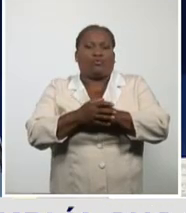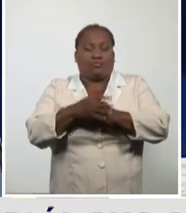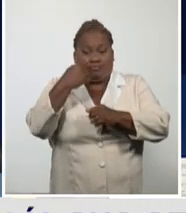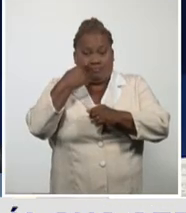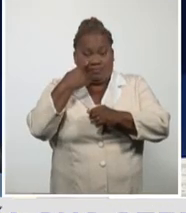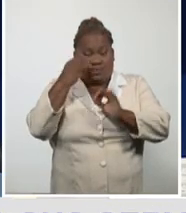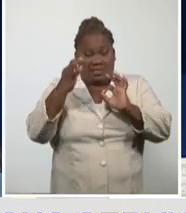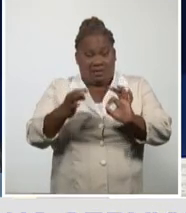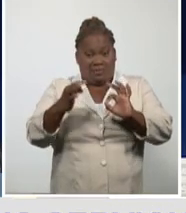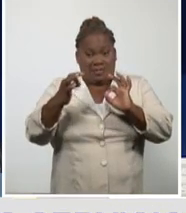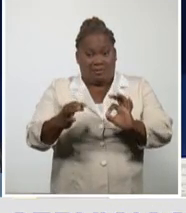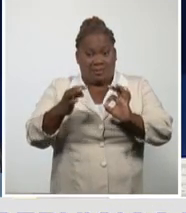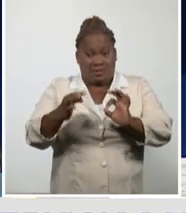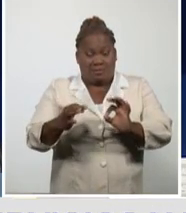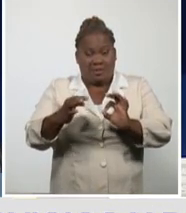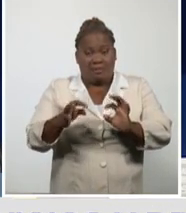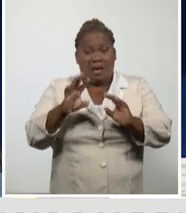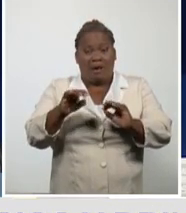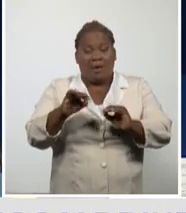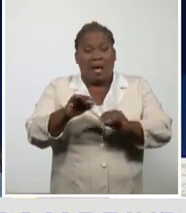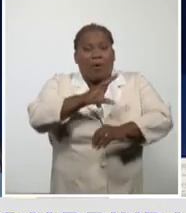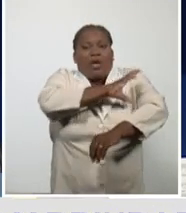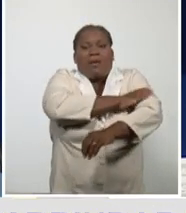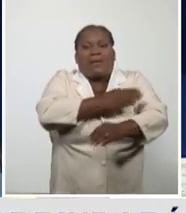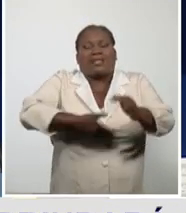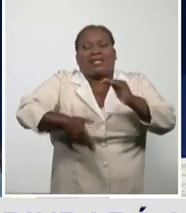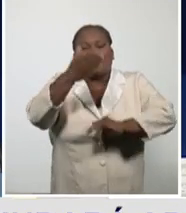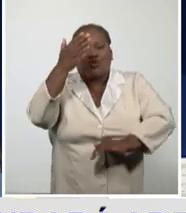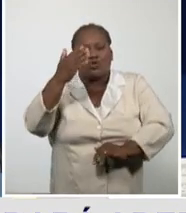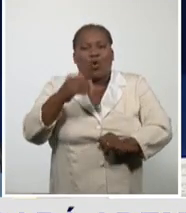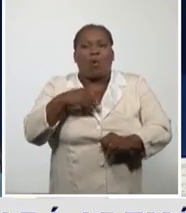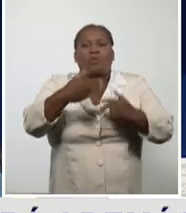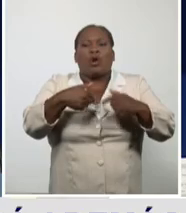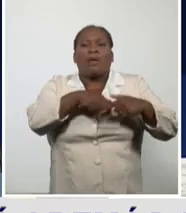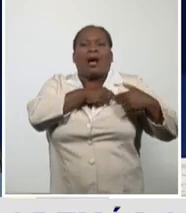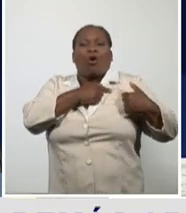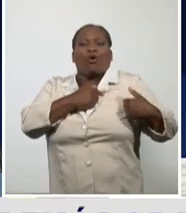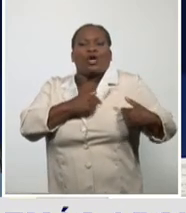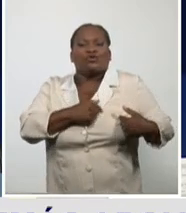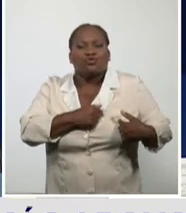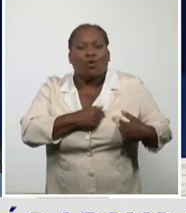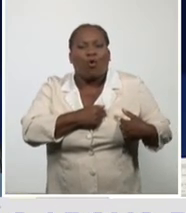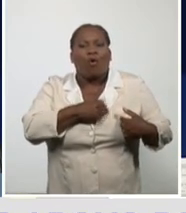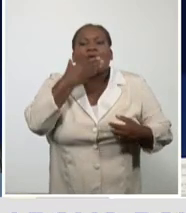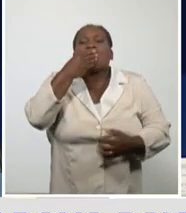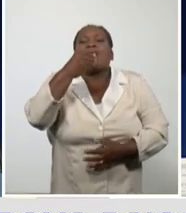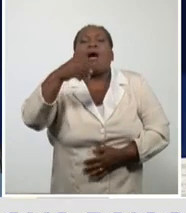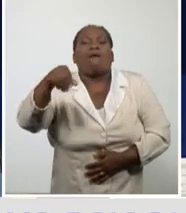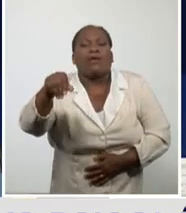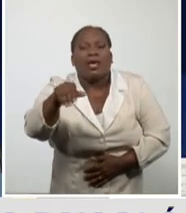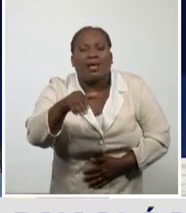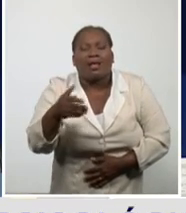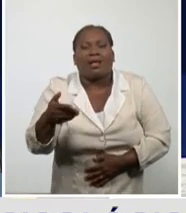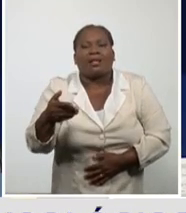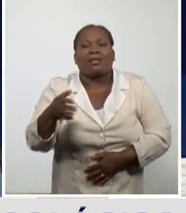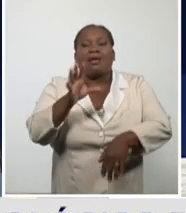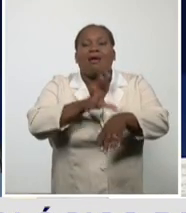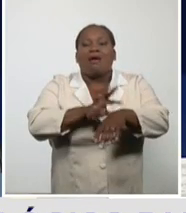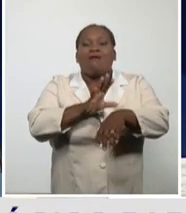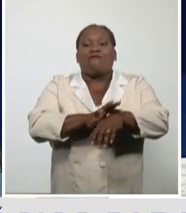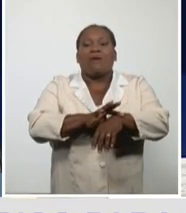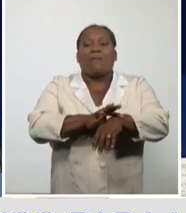hablamos de hipertensión, enfermedad cardiovascular, diabetes, enfermedad